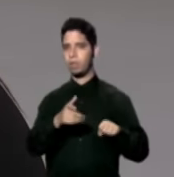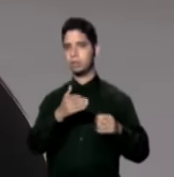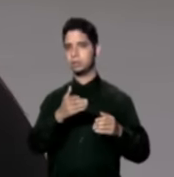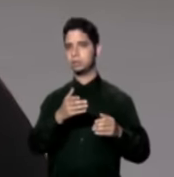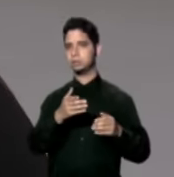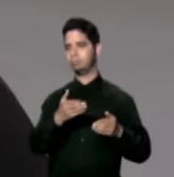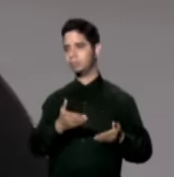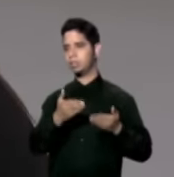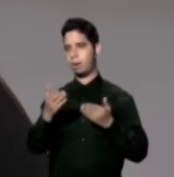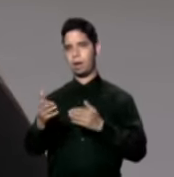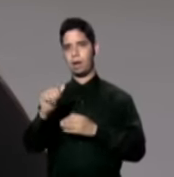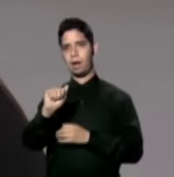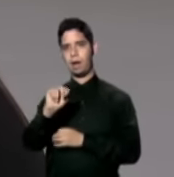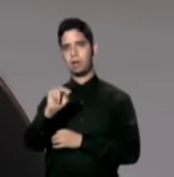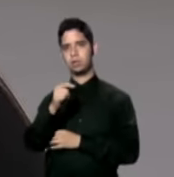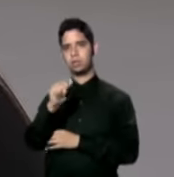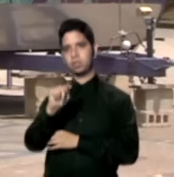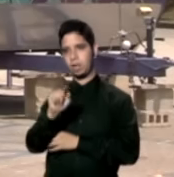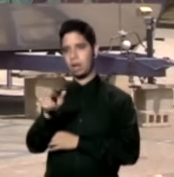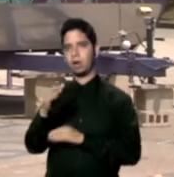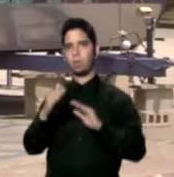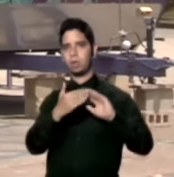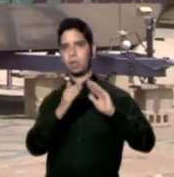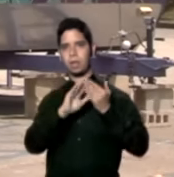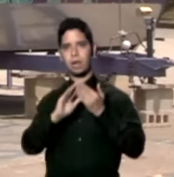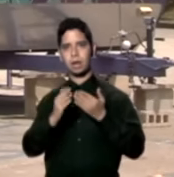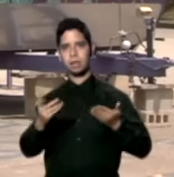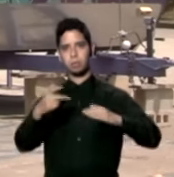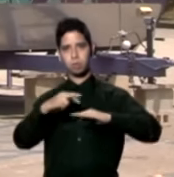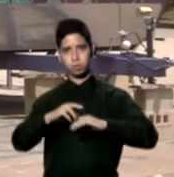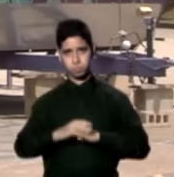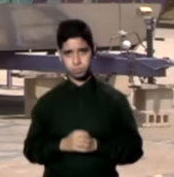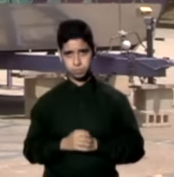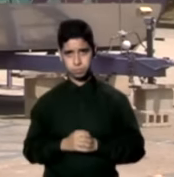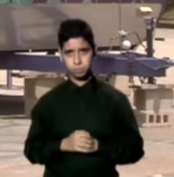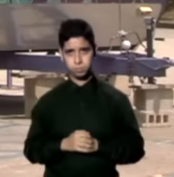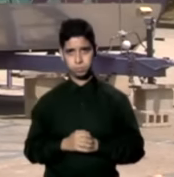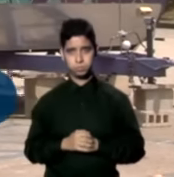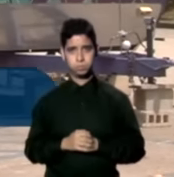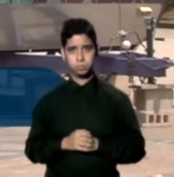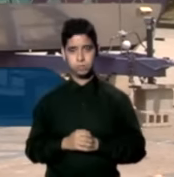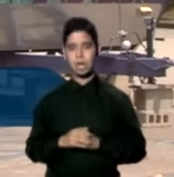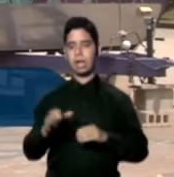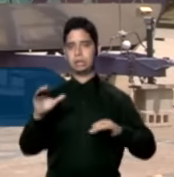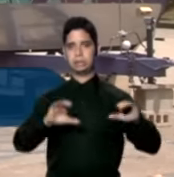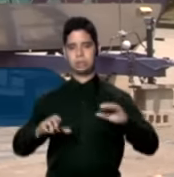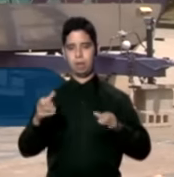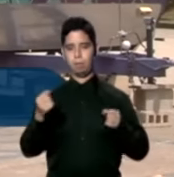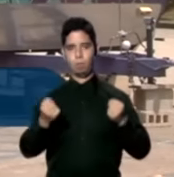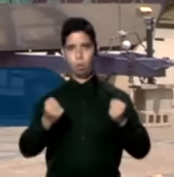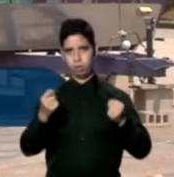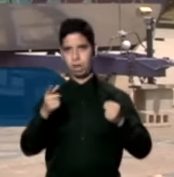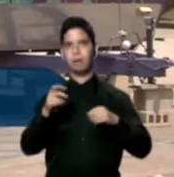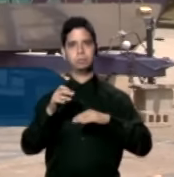Amgen hasta las comunidades de Puerto Rico. El Ciencia Móvil estará en funciones durante el primer semestre del curso